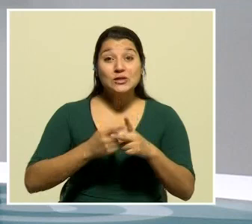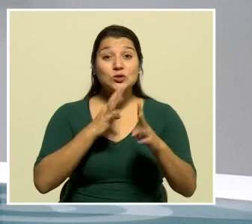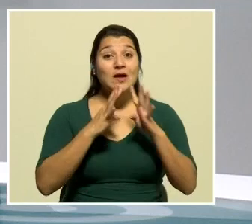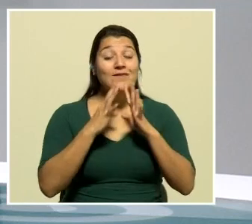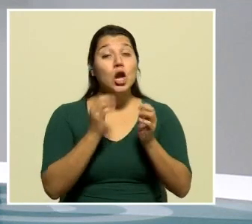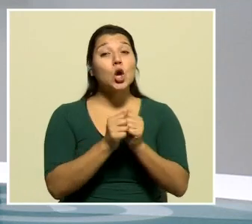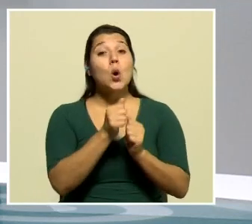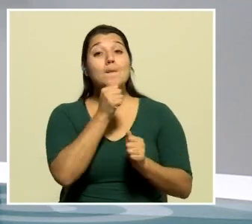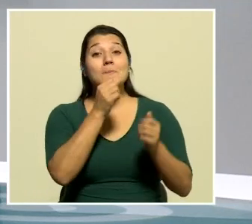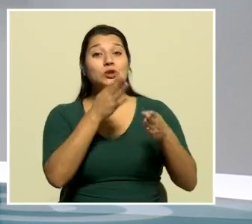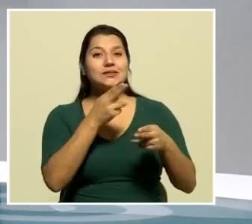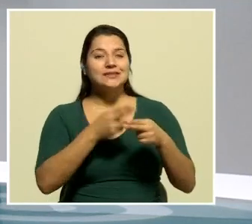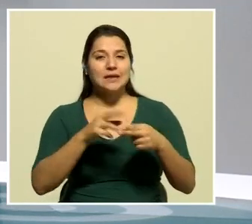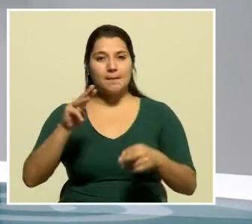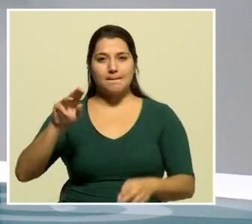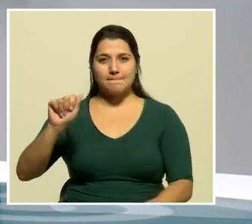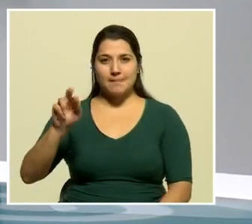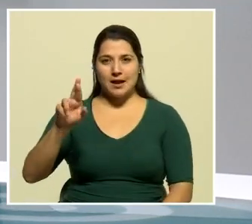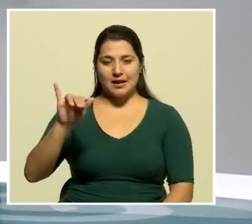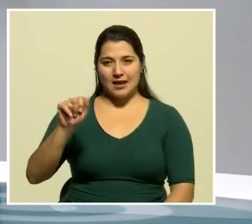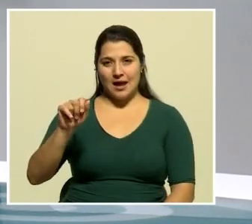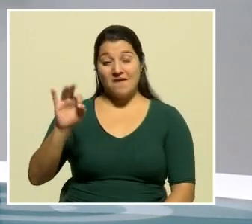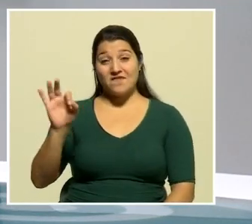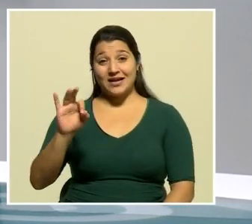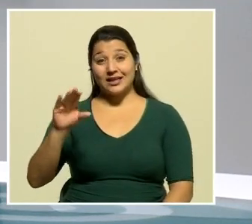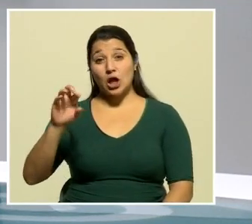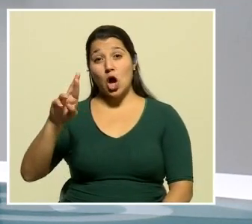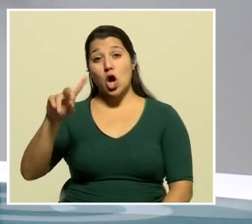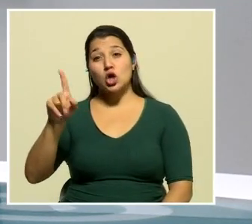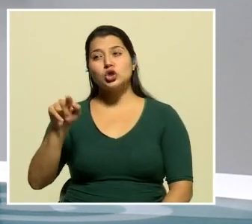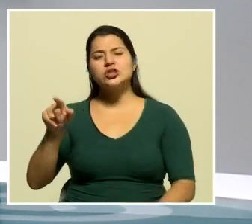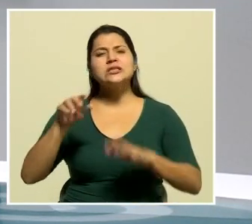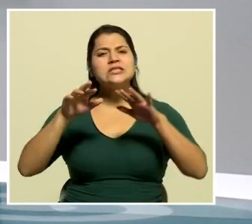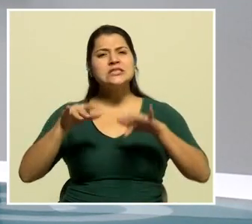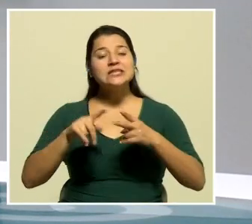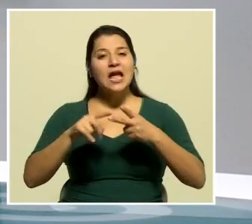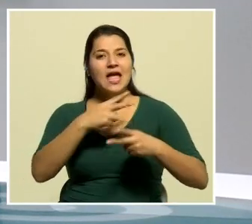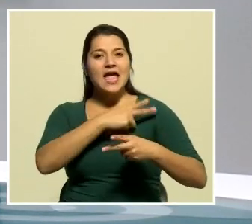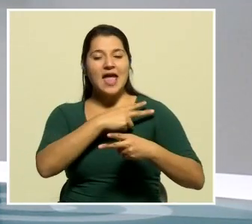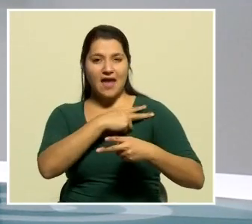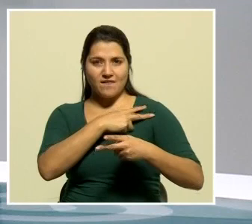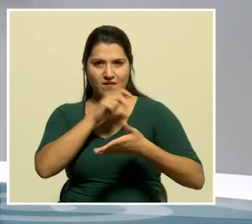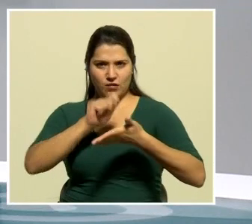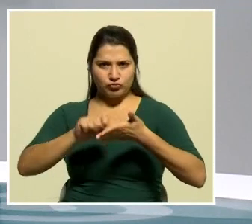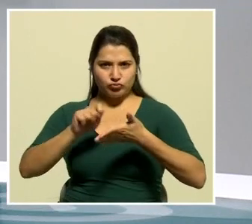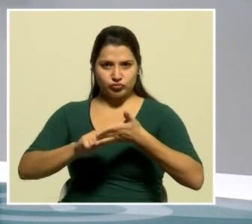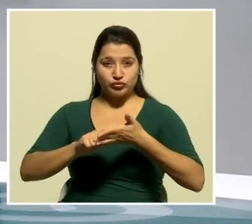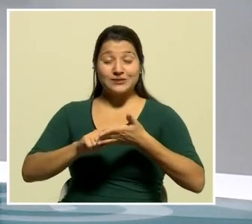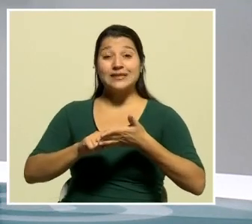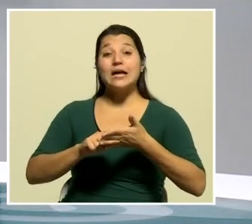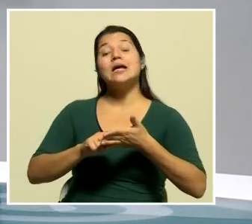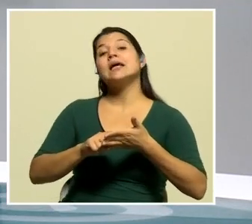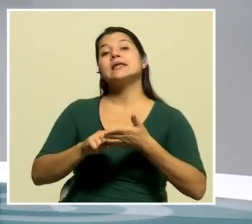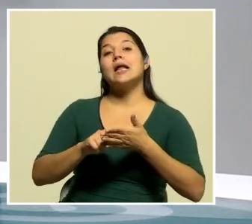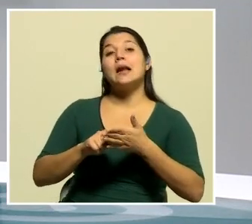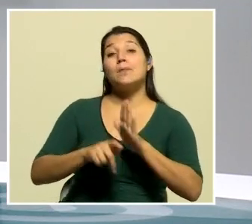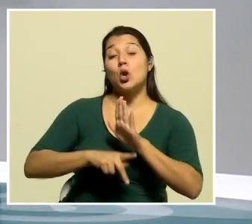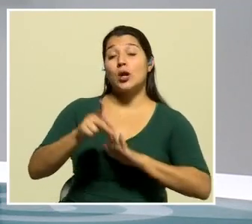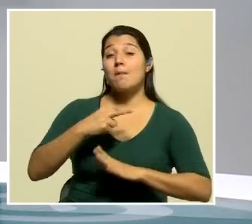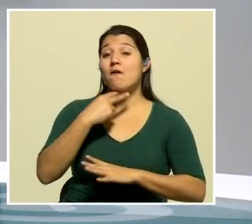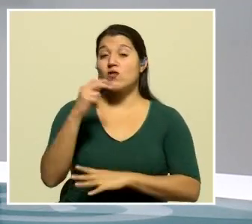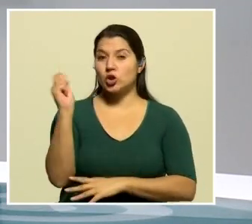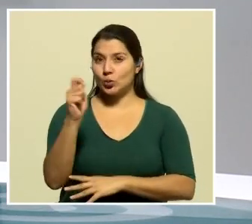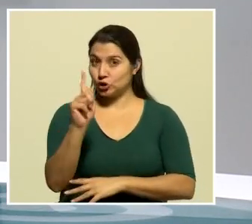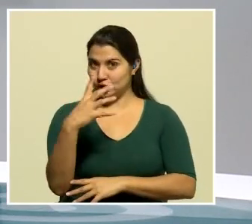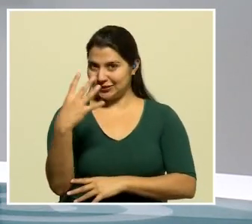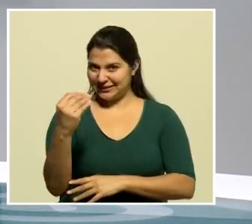la periodista María Fernanda Cruz, editora y jefa de redacción del medio La Voz de Guanacaste. No se vaya,